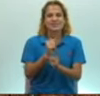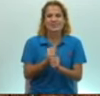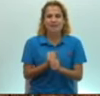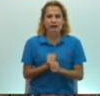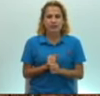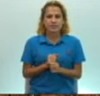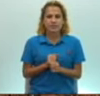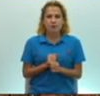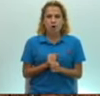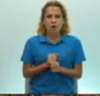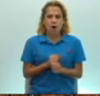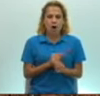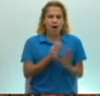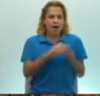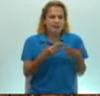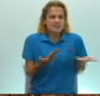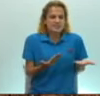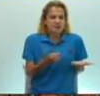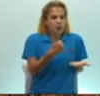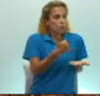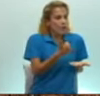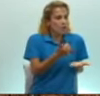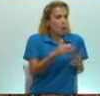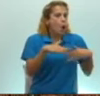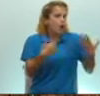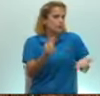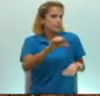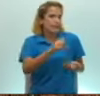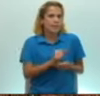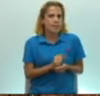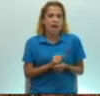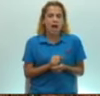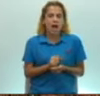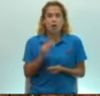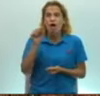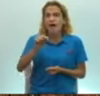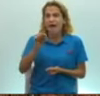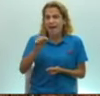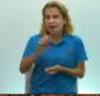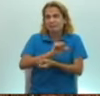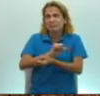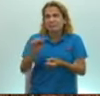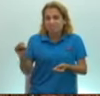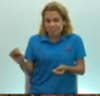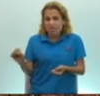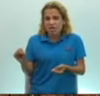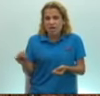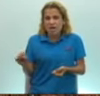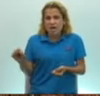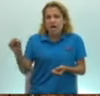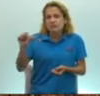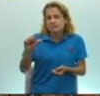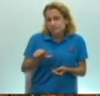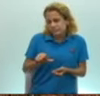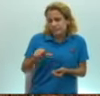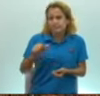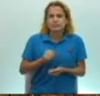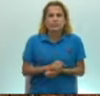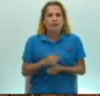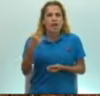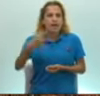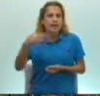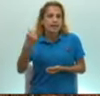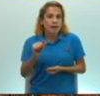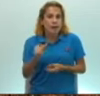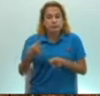acercarse más a nosotros, a ver qué admiramos y qué no de la figura. Sin lugar a dudas, un conquistador, convirtió a muchos pueblos en esclavos y eso lo hace,